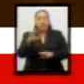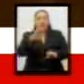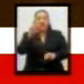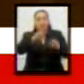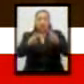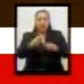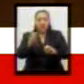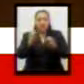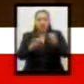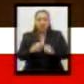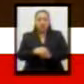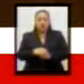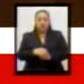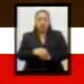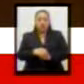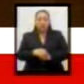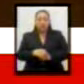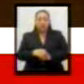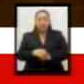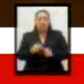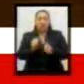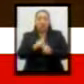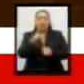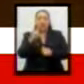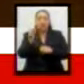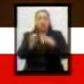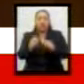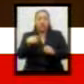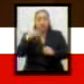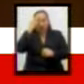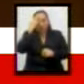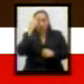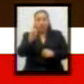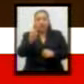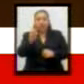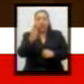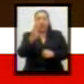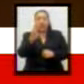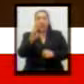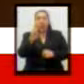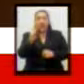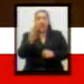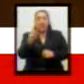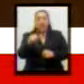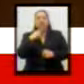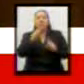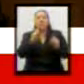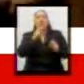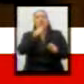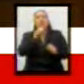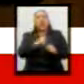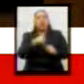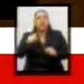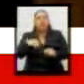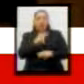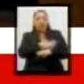género con dos economistas, Betsabe Andía y Arlette Beltrán, y les preguntaban a las mujeres, porque el municipio en aquellos años,